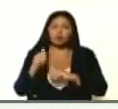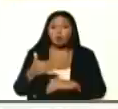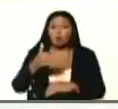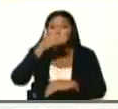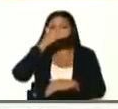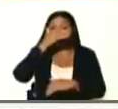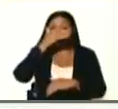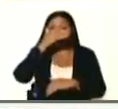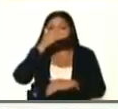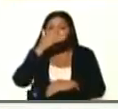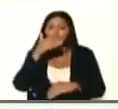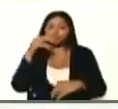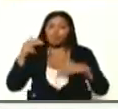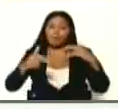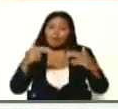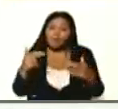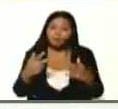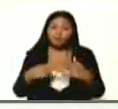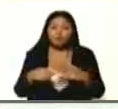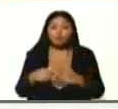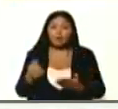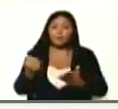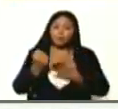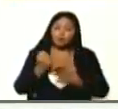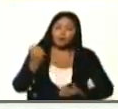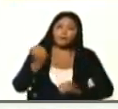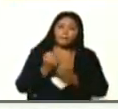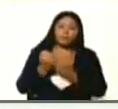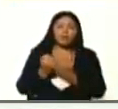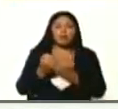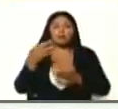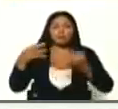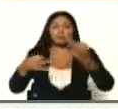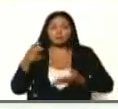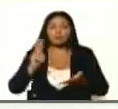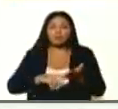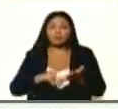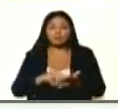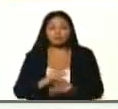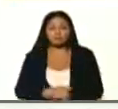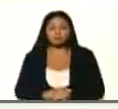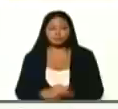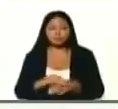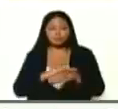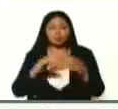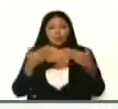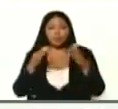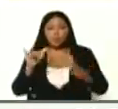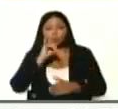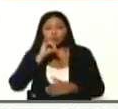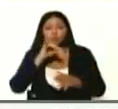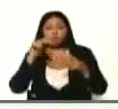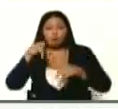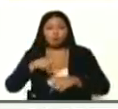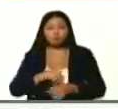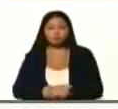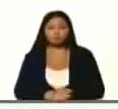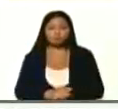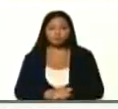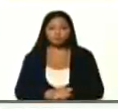en contra de la impunidad, en favor de la justicia y la verdad, el Ministerio Público informa al día de hoy